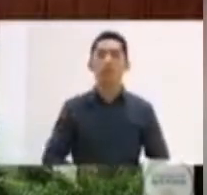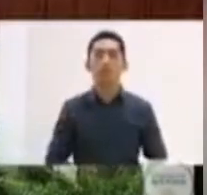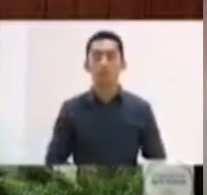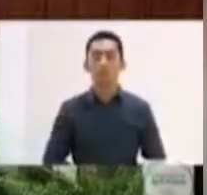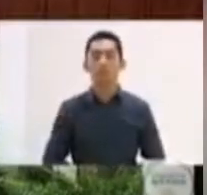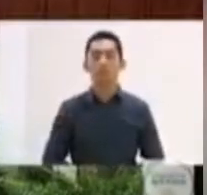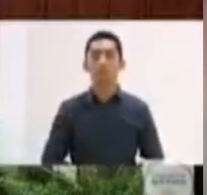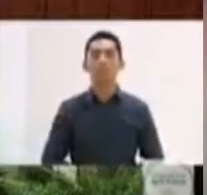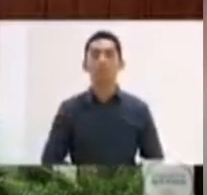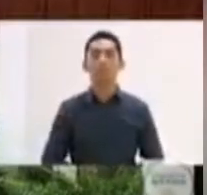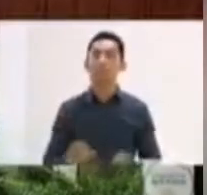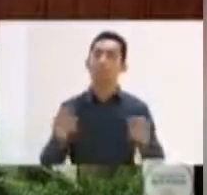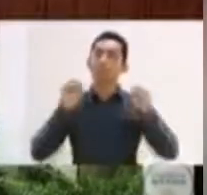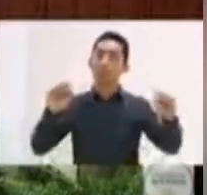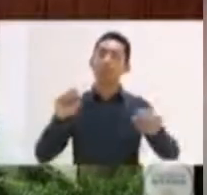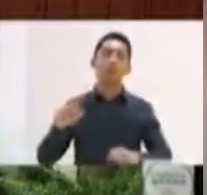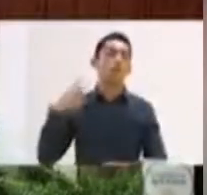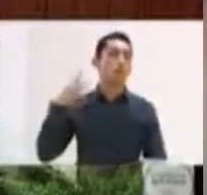¡Que viva Puebla!